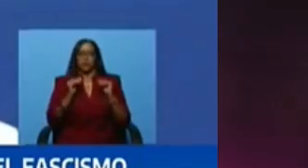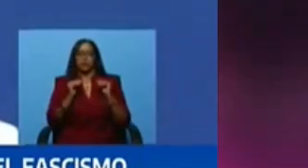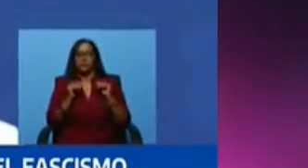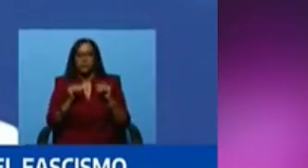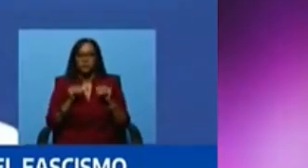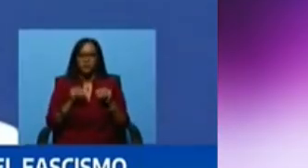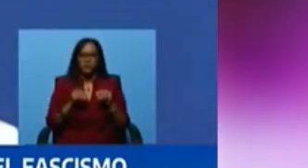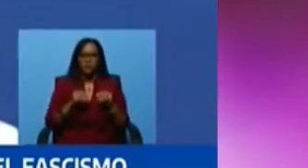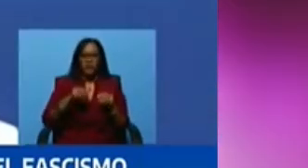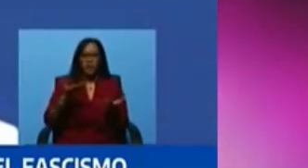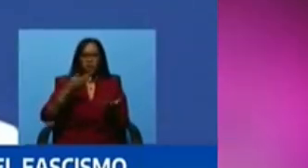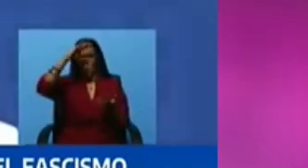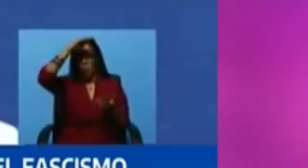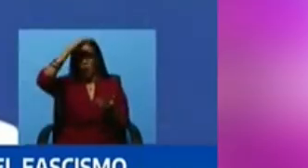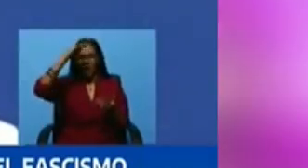en Cuba,